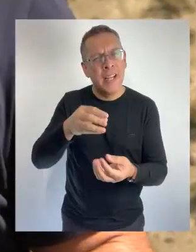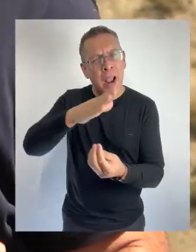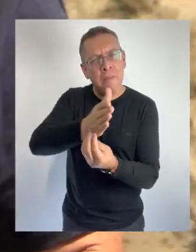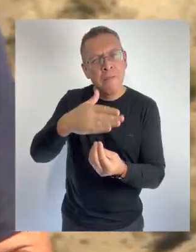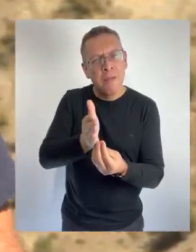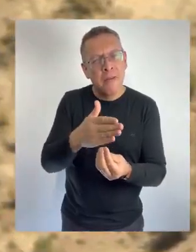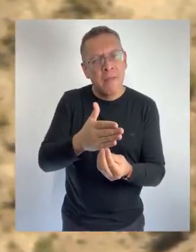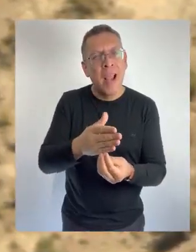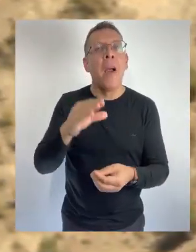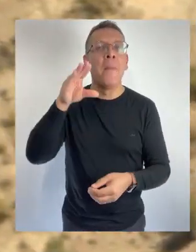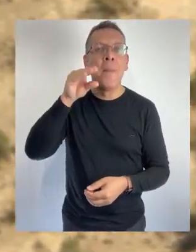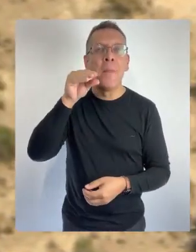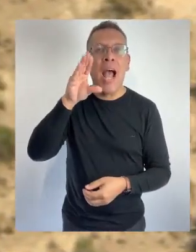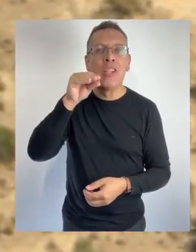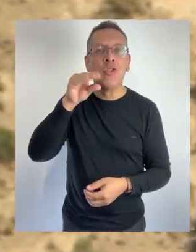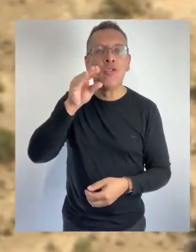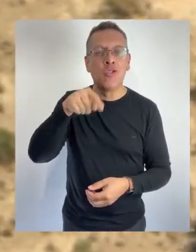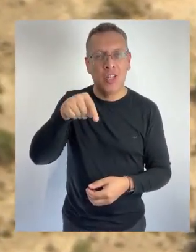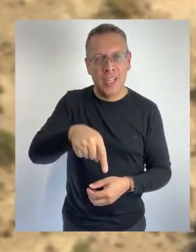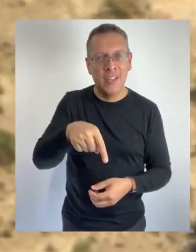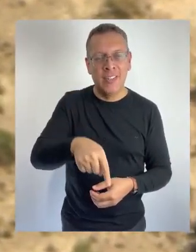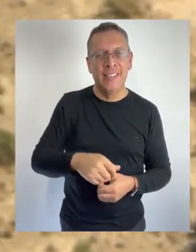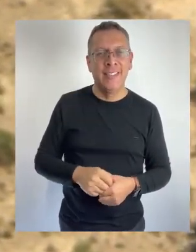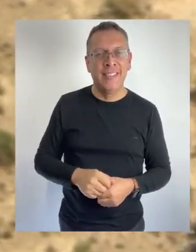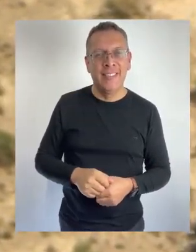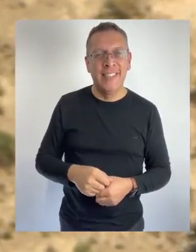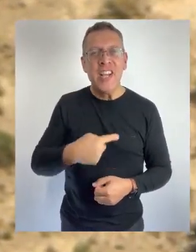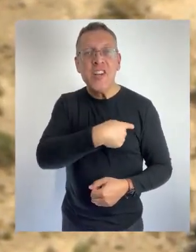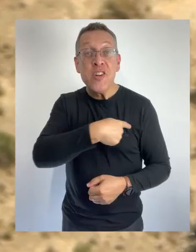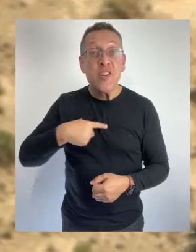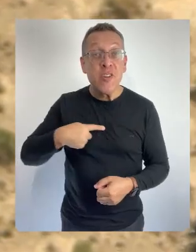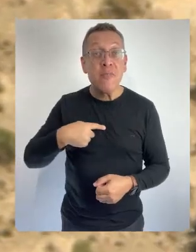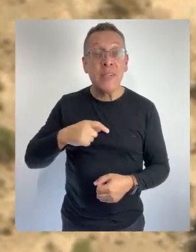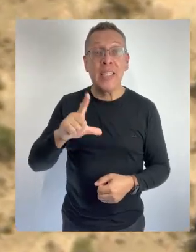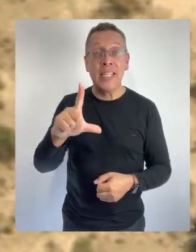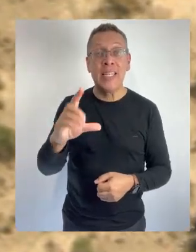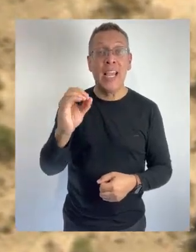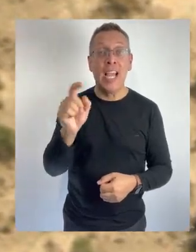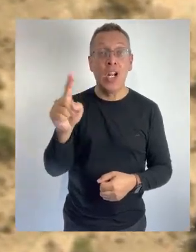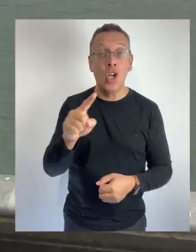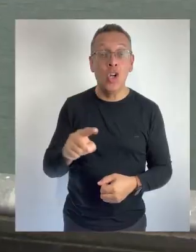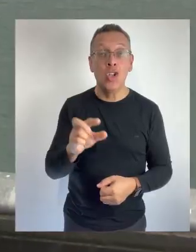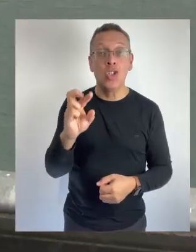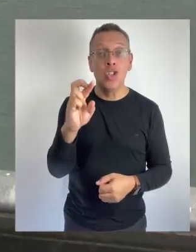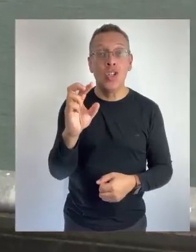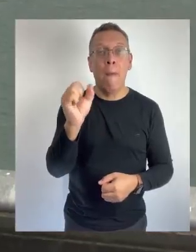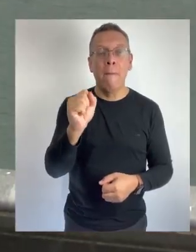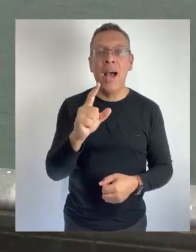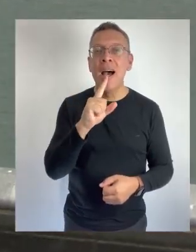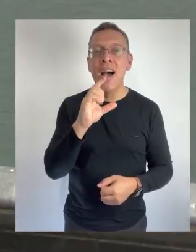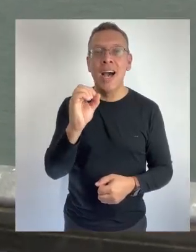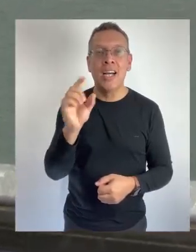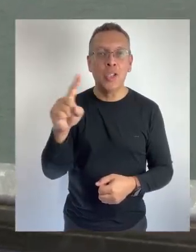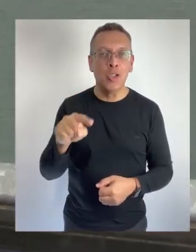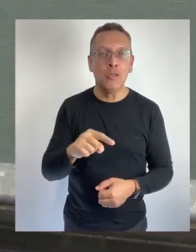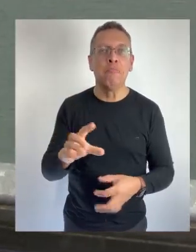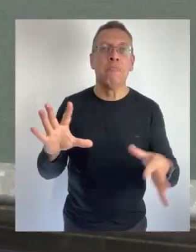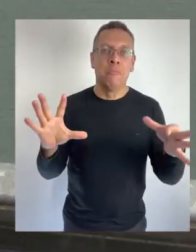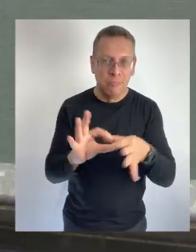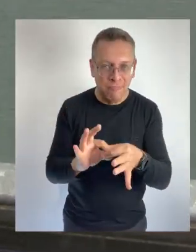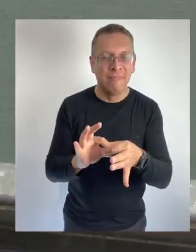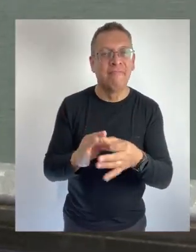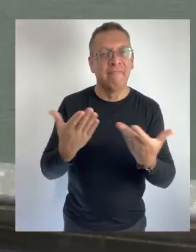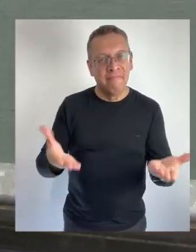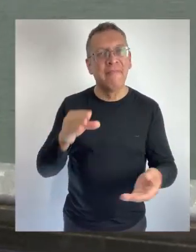¿Ya? Así que va a disfrutar el plato. Después van a venir los ingredientes, ¿no es cierto? Sí. Y todo eso para que tú